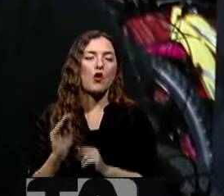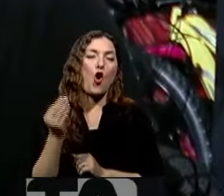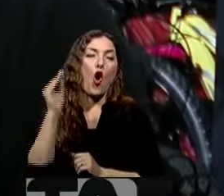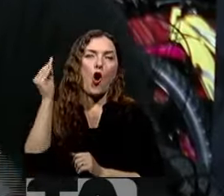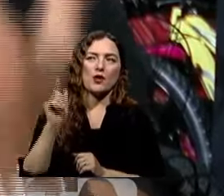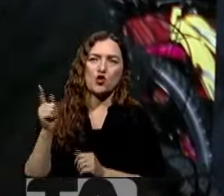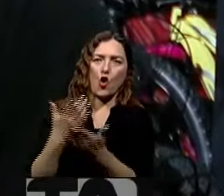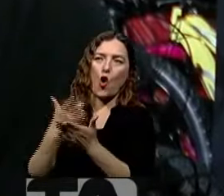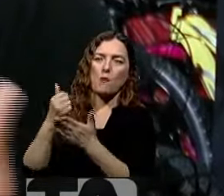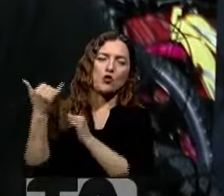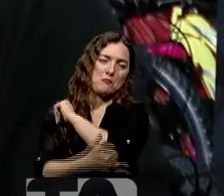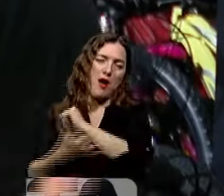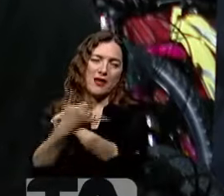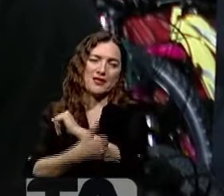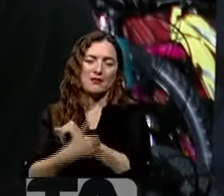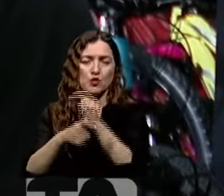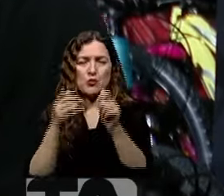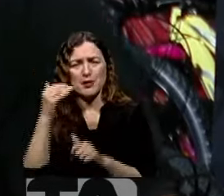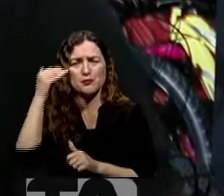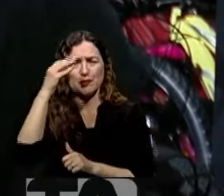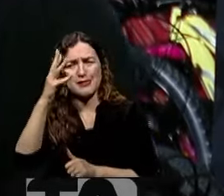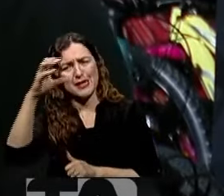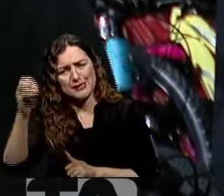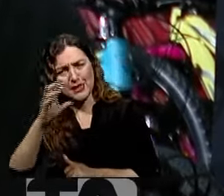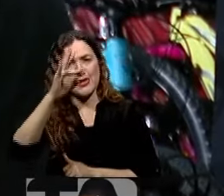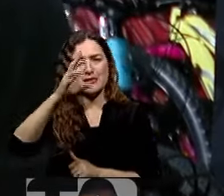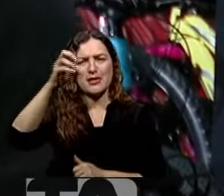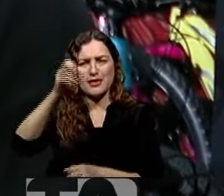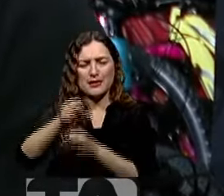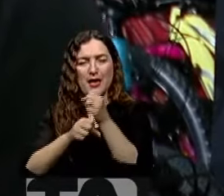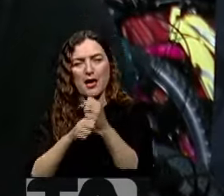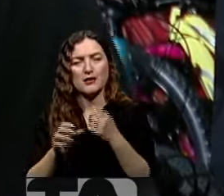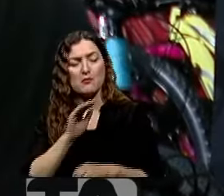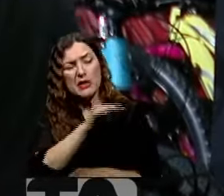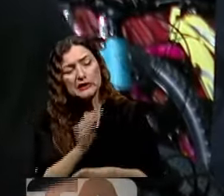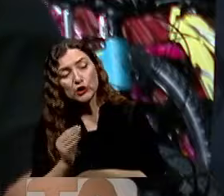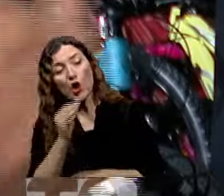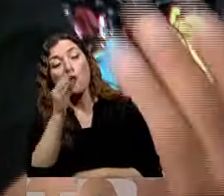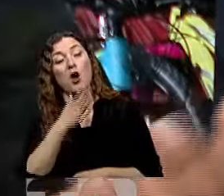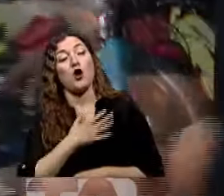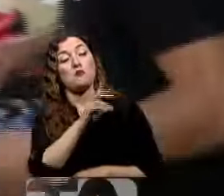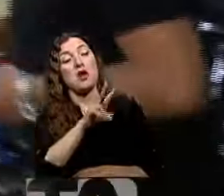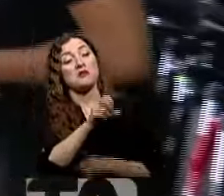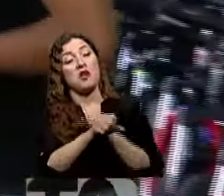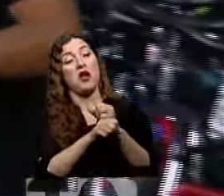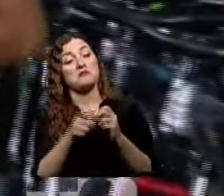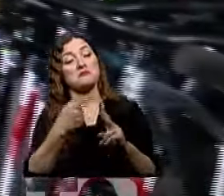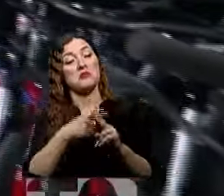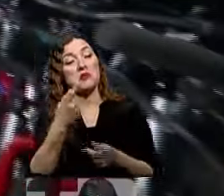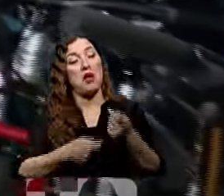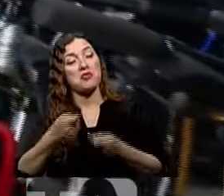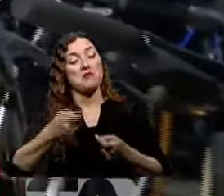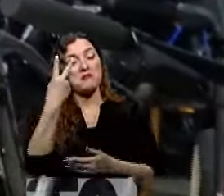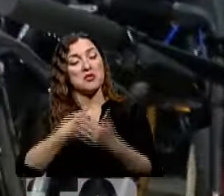cuadra. Personas adultas ya de 60, 70 años me comentan, a mí me dicen, ¿sabe qué, joven? Yo cuando tenía 20 años vendía con mis hijos